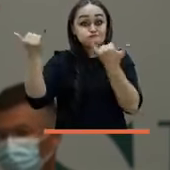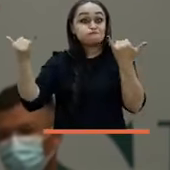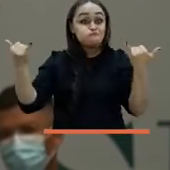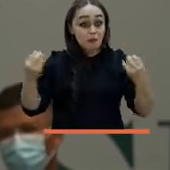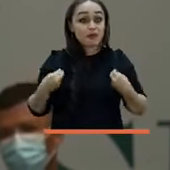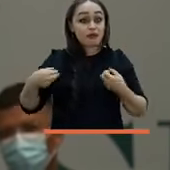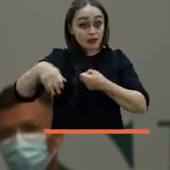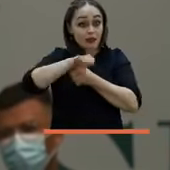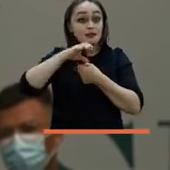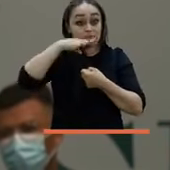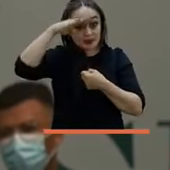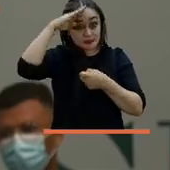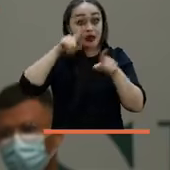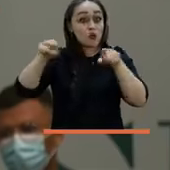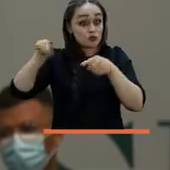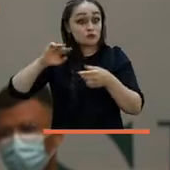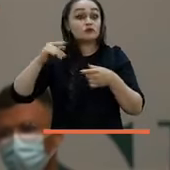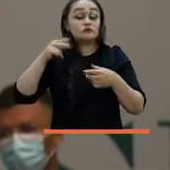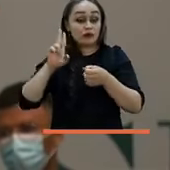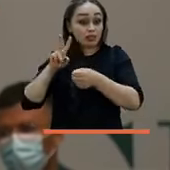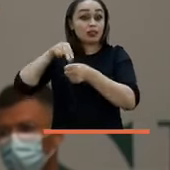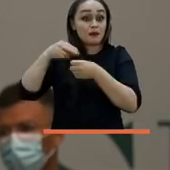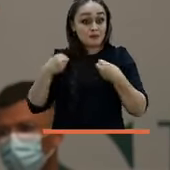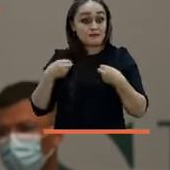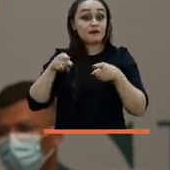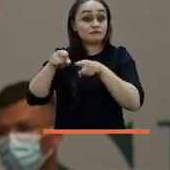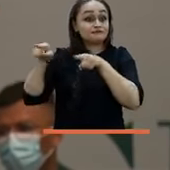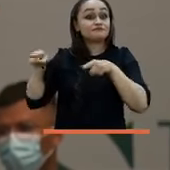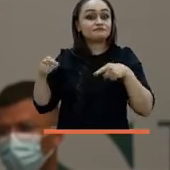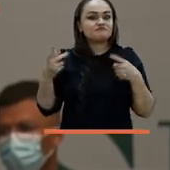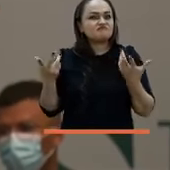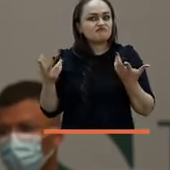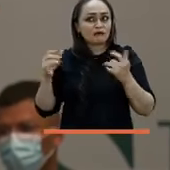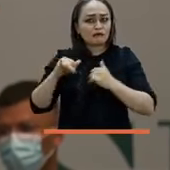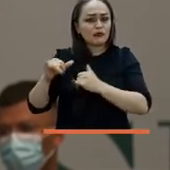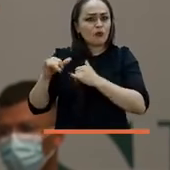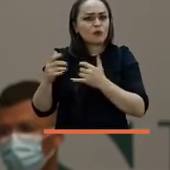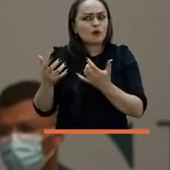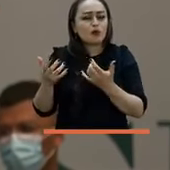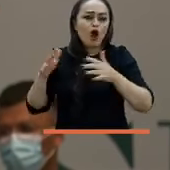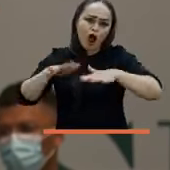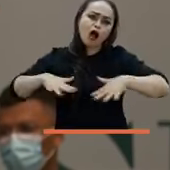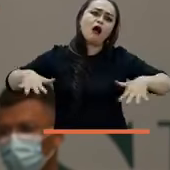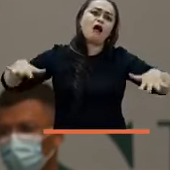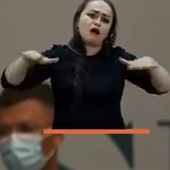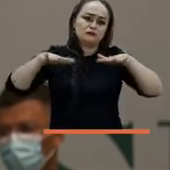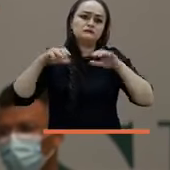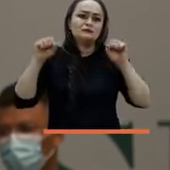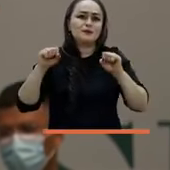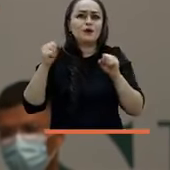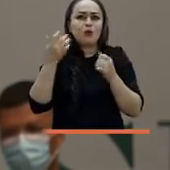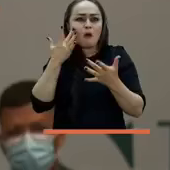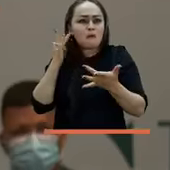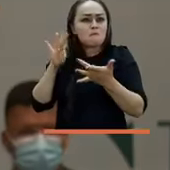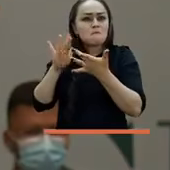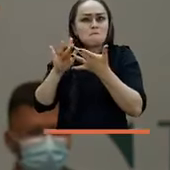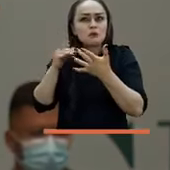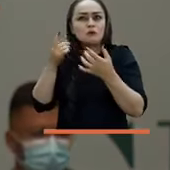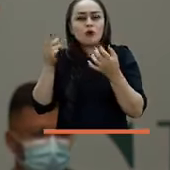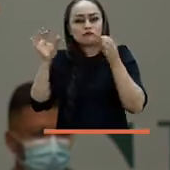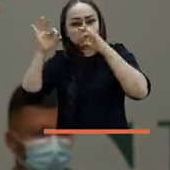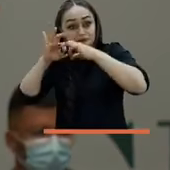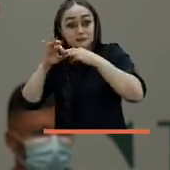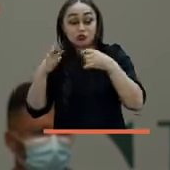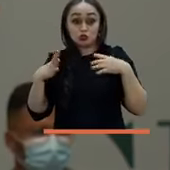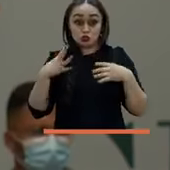estamos solamente aquí desde territorio para nosotros también nosotros venimos